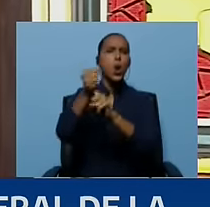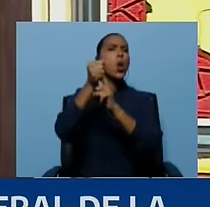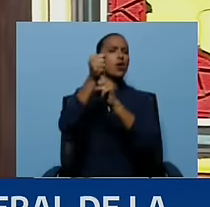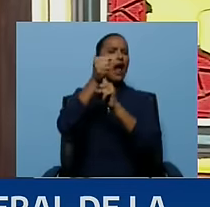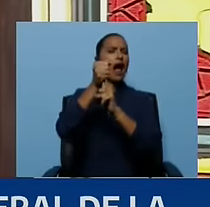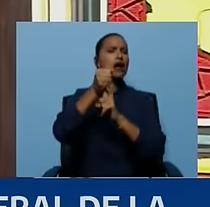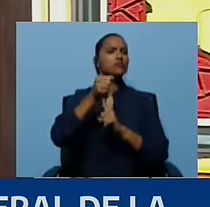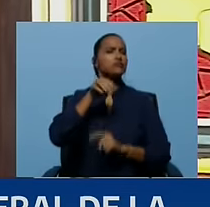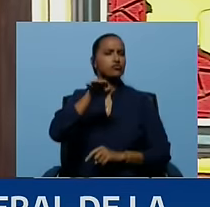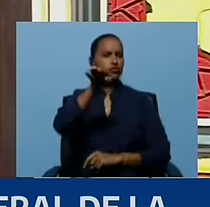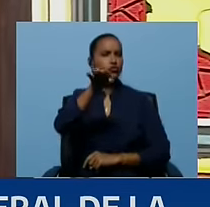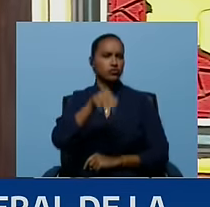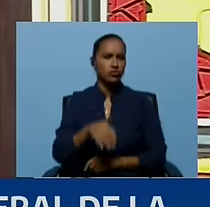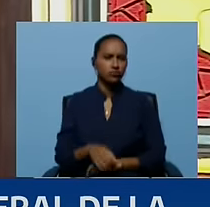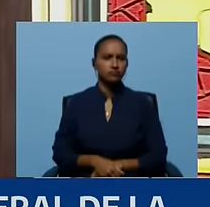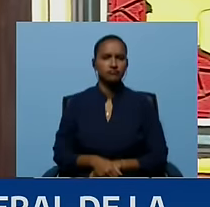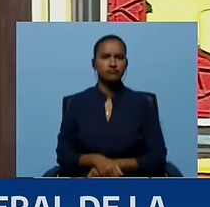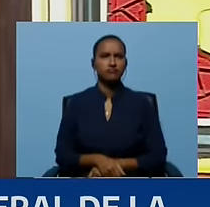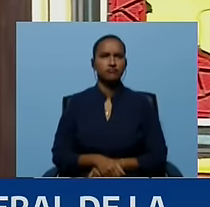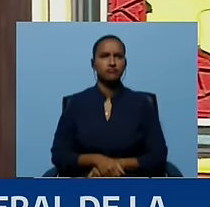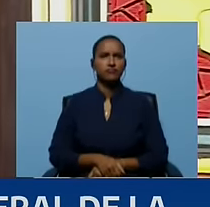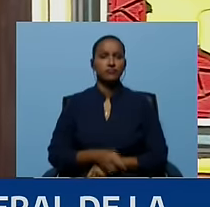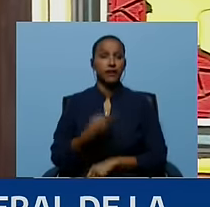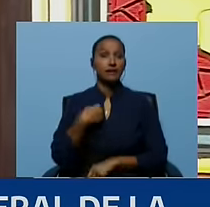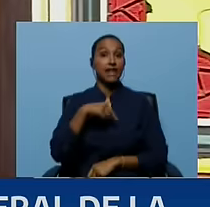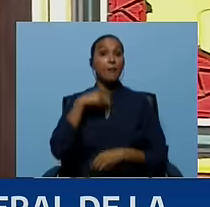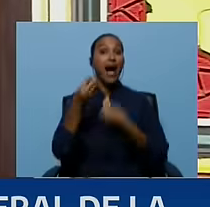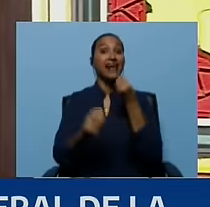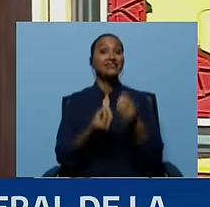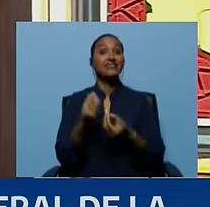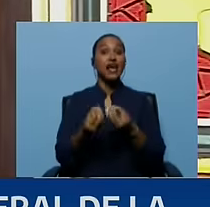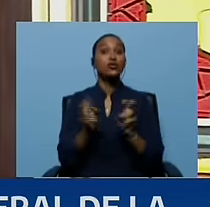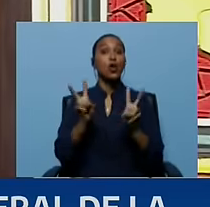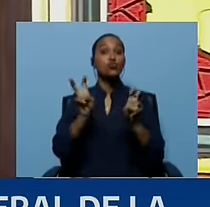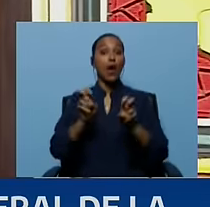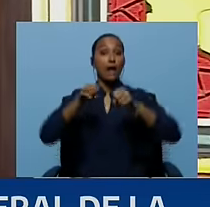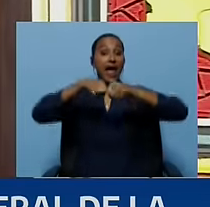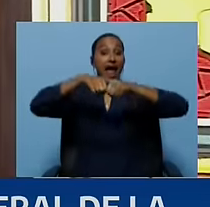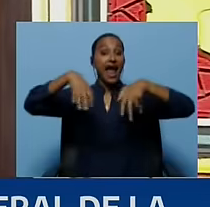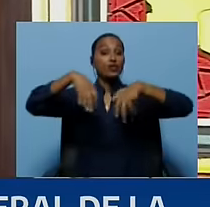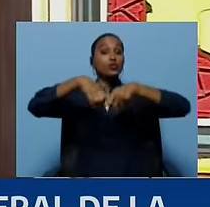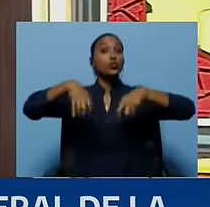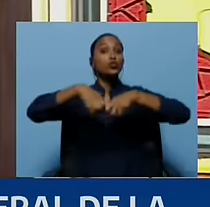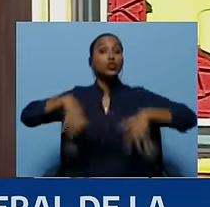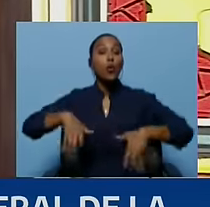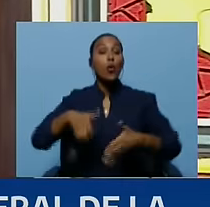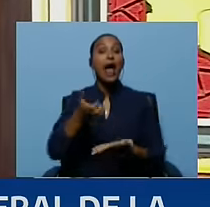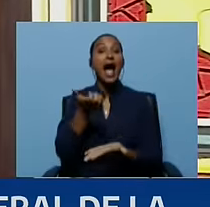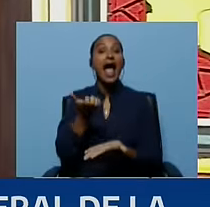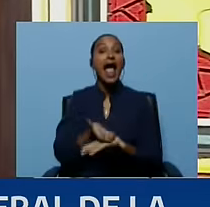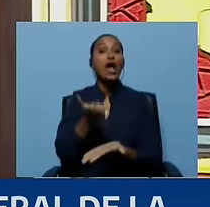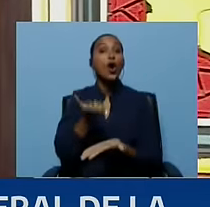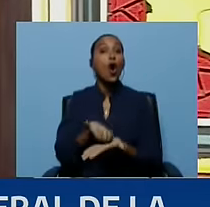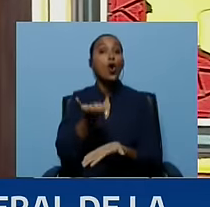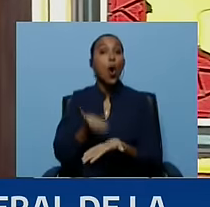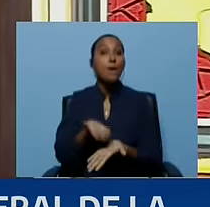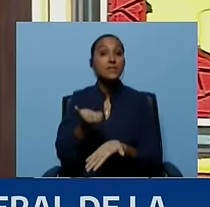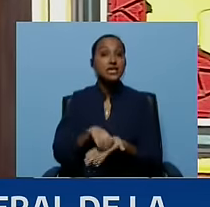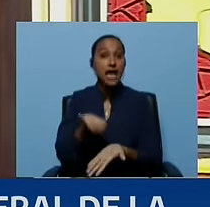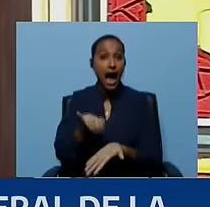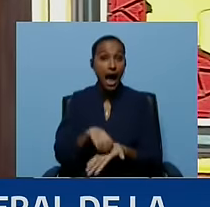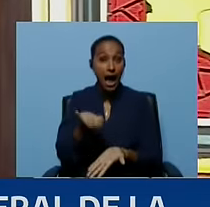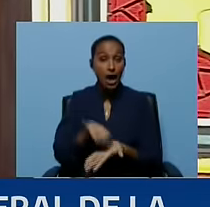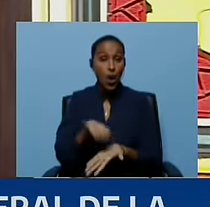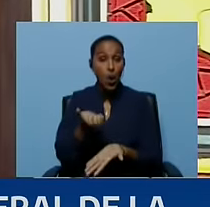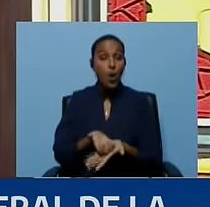Estamos construyendo una economía no dependiente de la renta petrolera, pero Venezuela tiene la reserva